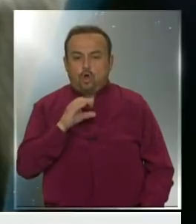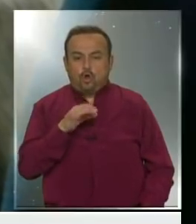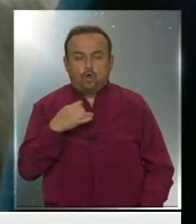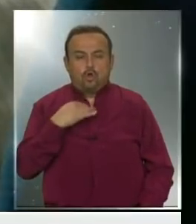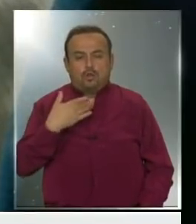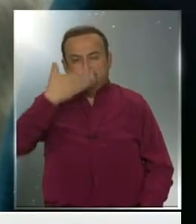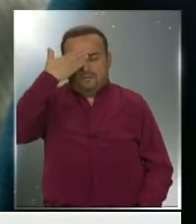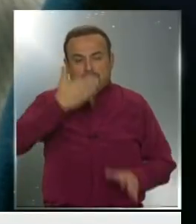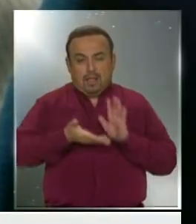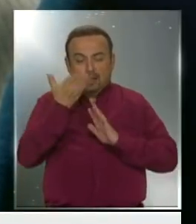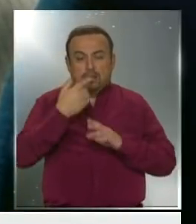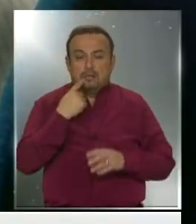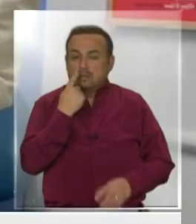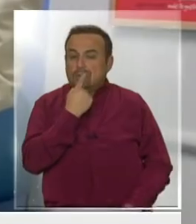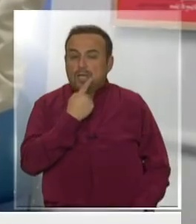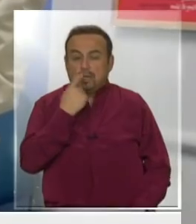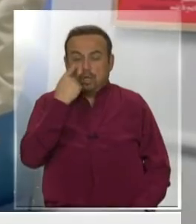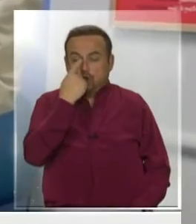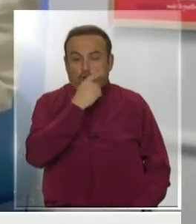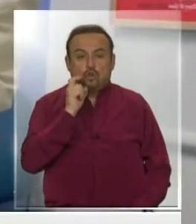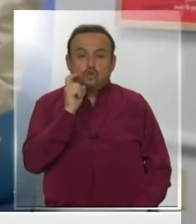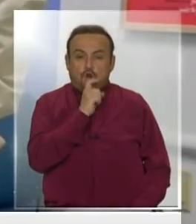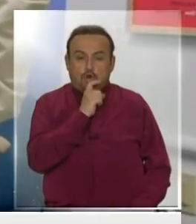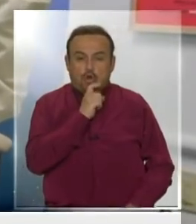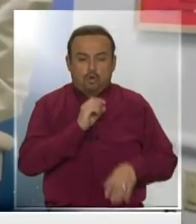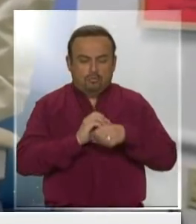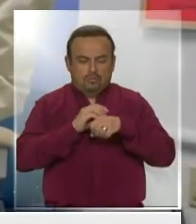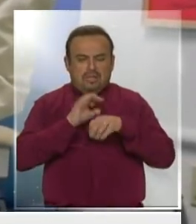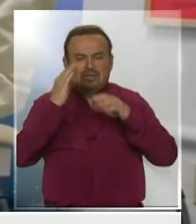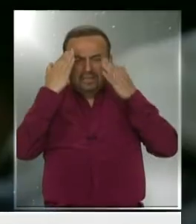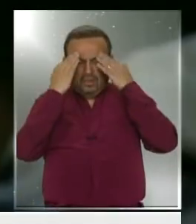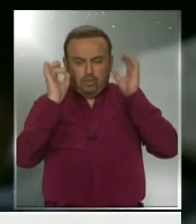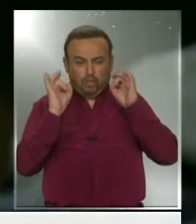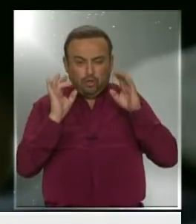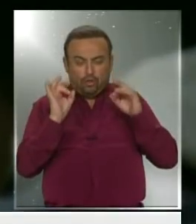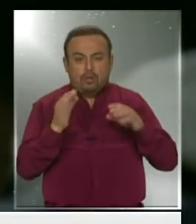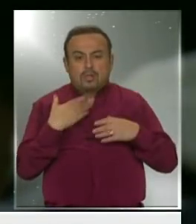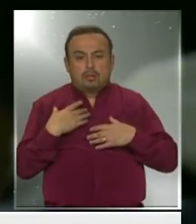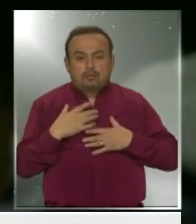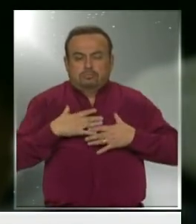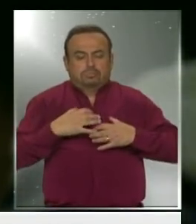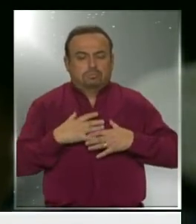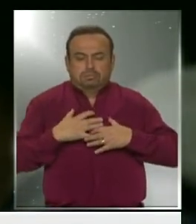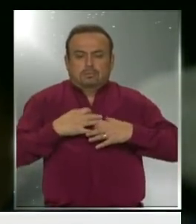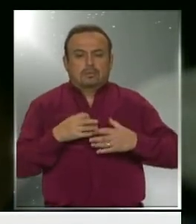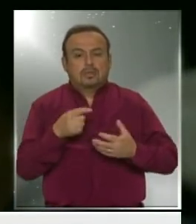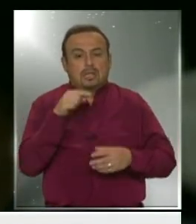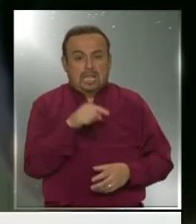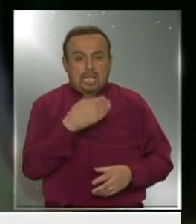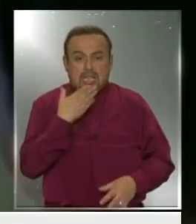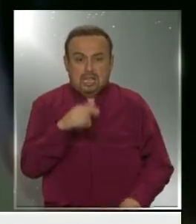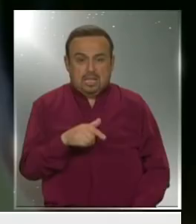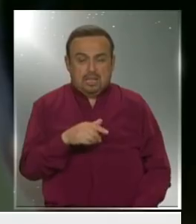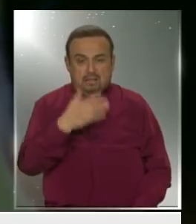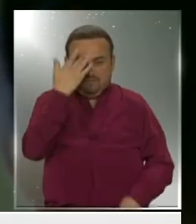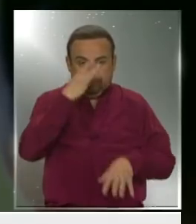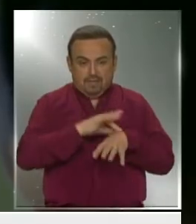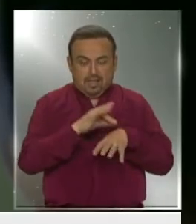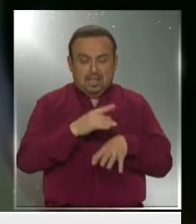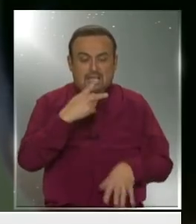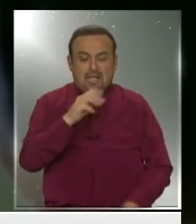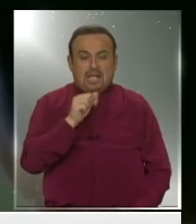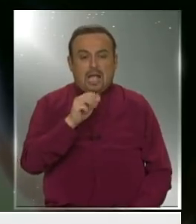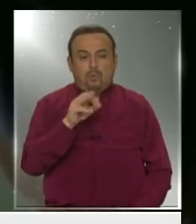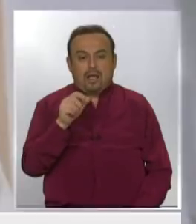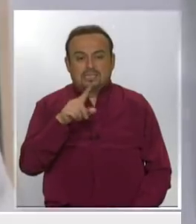enrojecimiento de la boca y los ojos, erupciones cutáneas, dolor de cabeza y convulsiones. Por otro lado, la enfermedad de Kawasaki se caracteriza